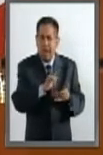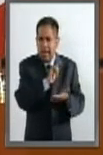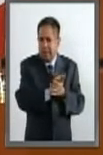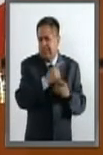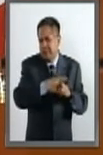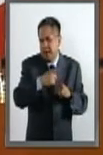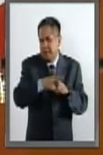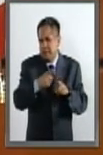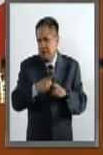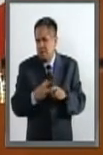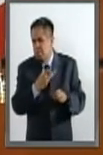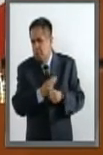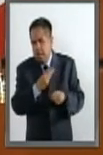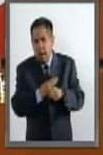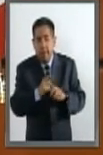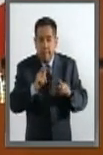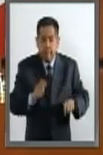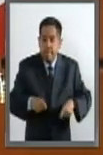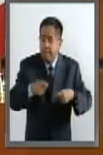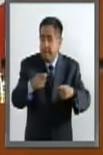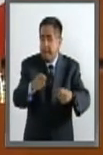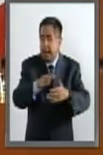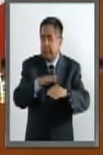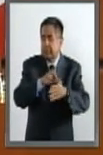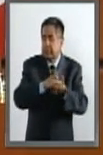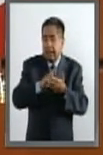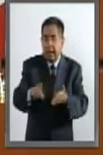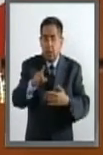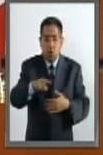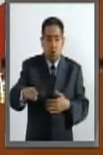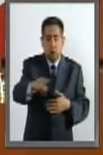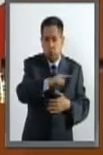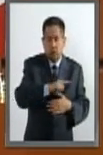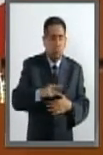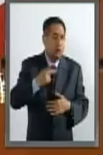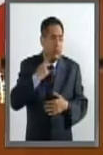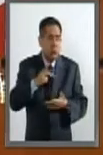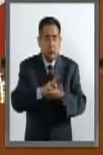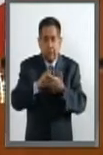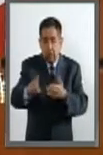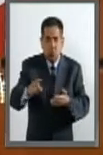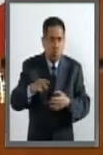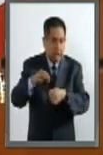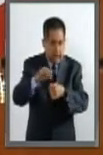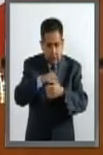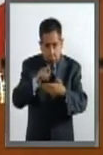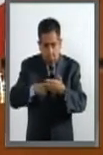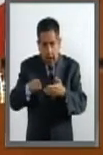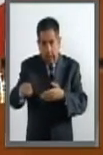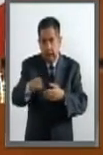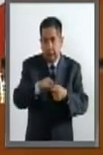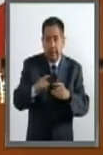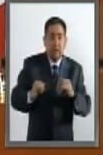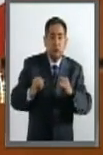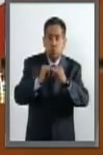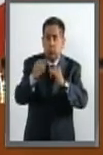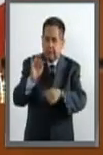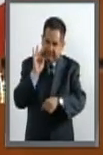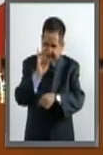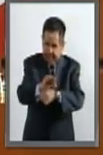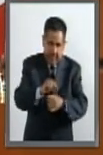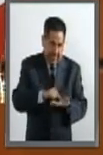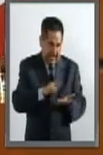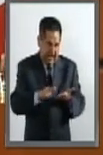que han ampliado los derechos políticos electorales y han creado y fortalecido las instituciones democráticas. Pero